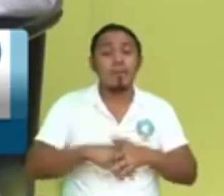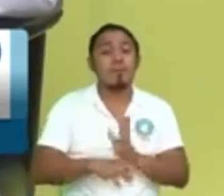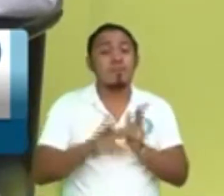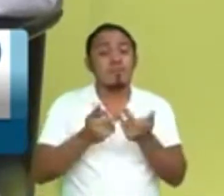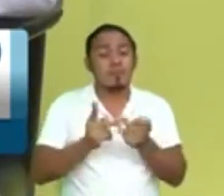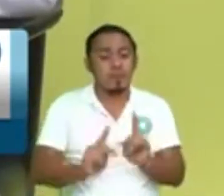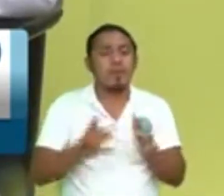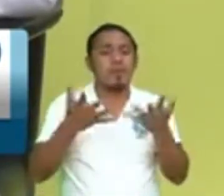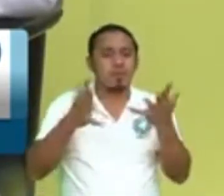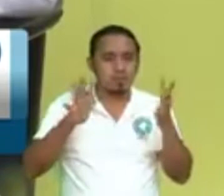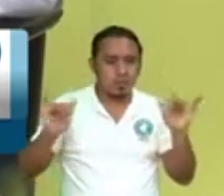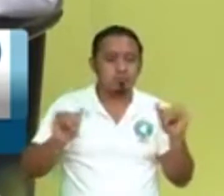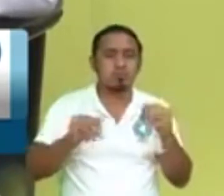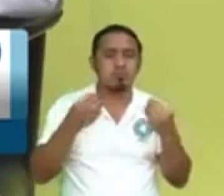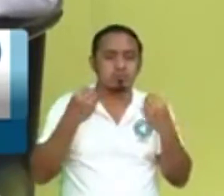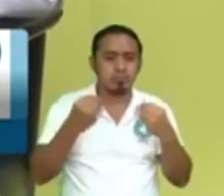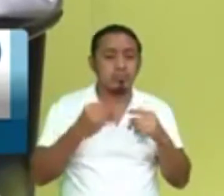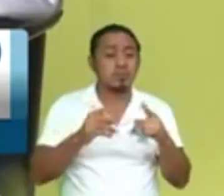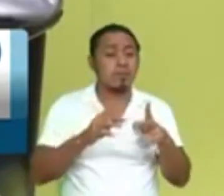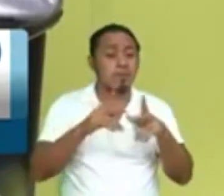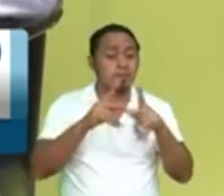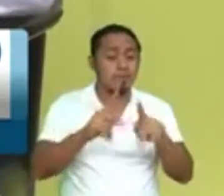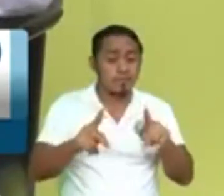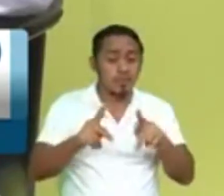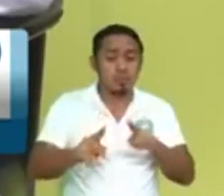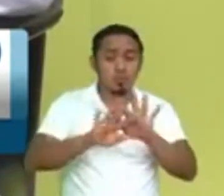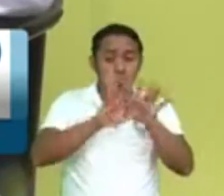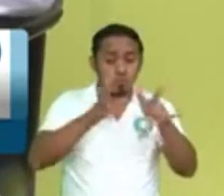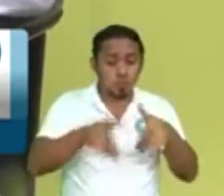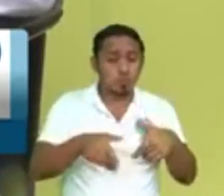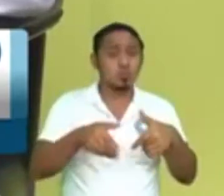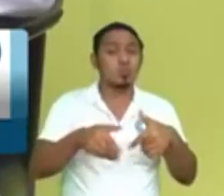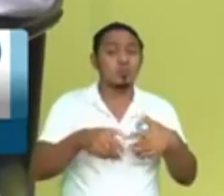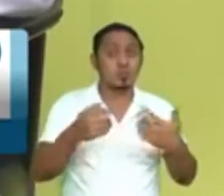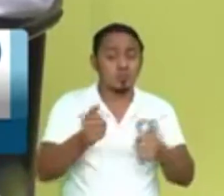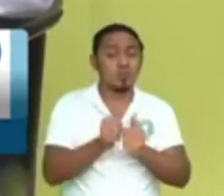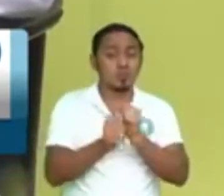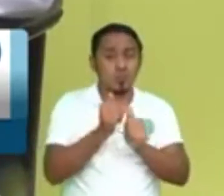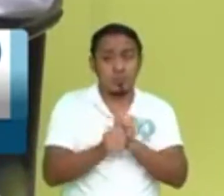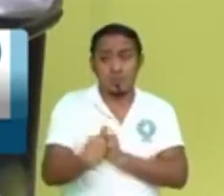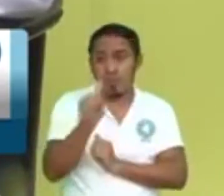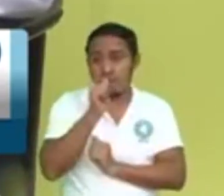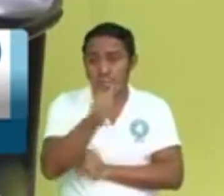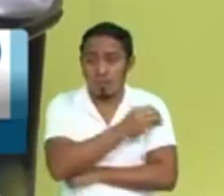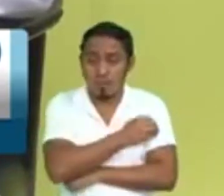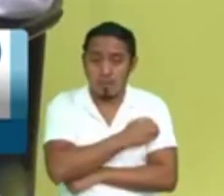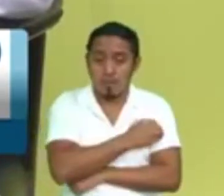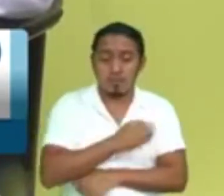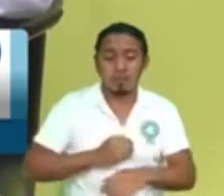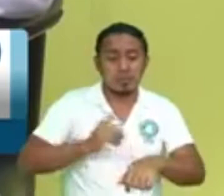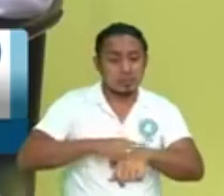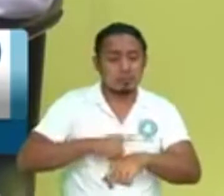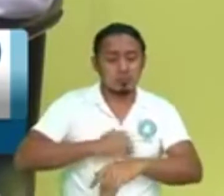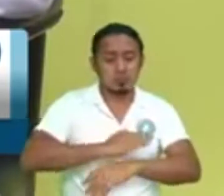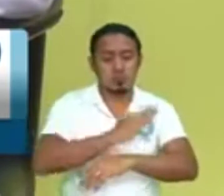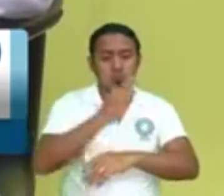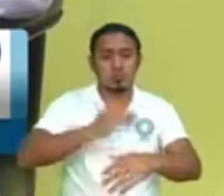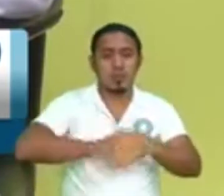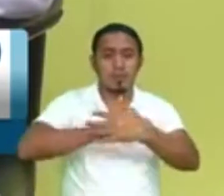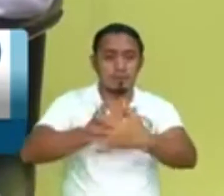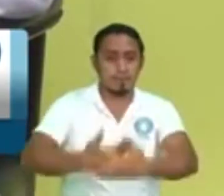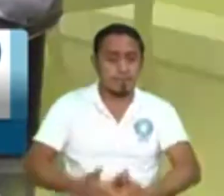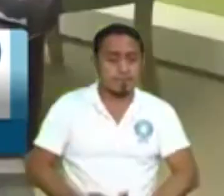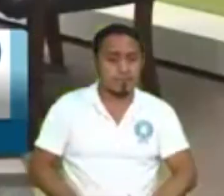hemos tenido bastantes pacientes que han tenido problemas de alcoholismo durante su embarazo. Una cuestión es tener un problema